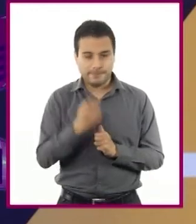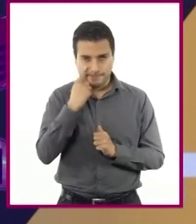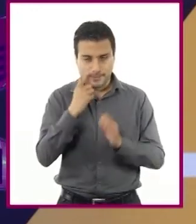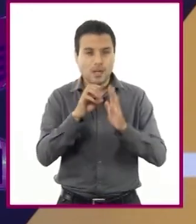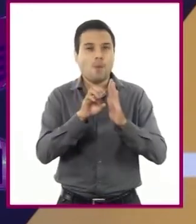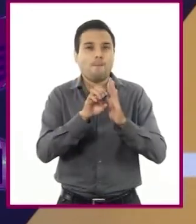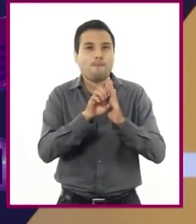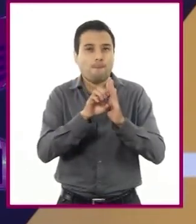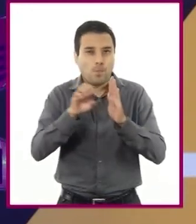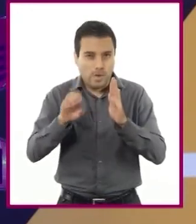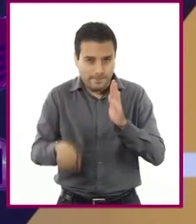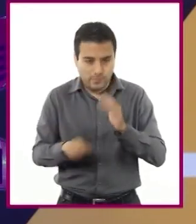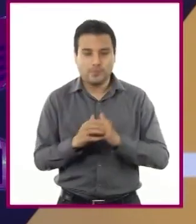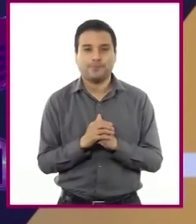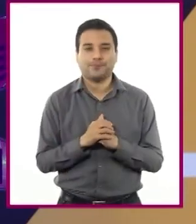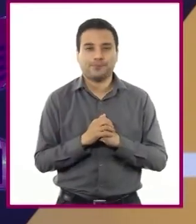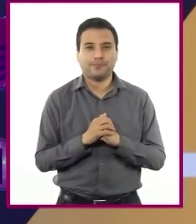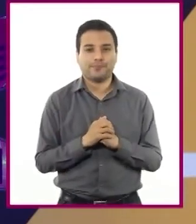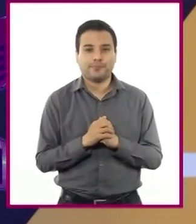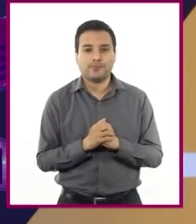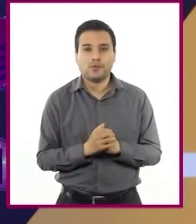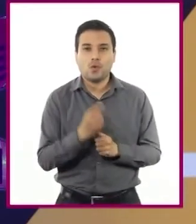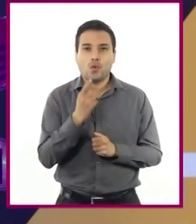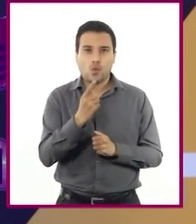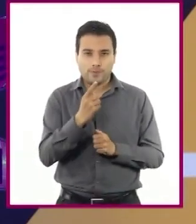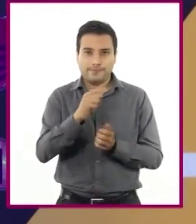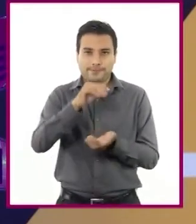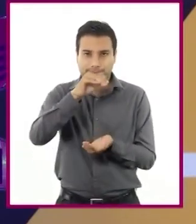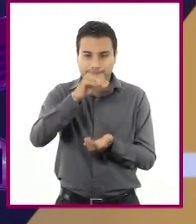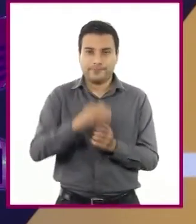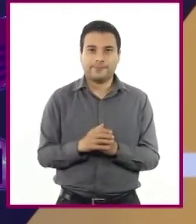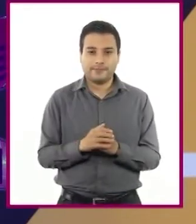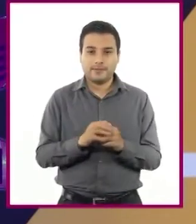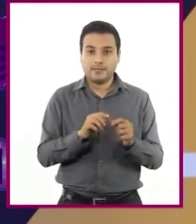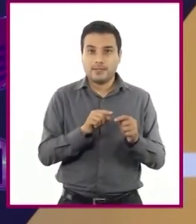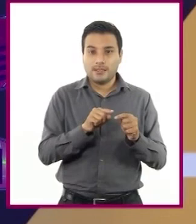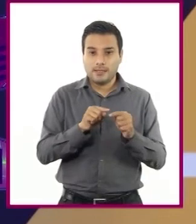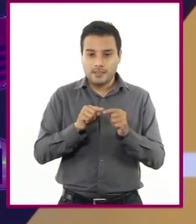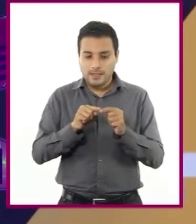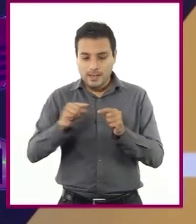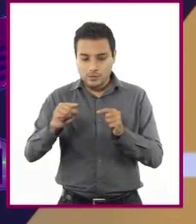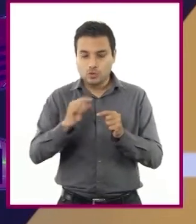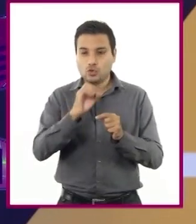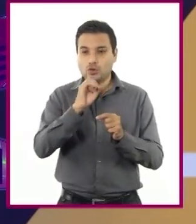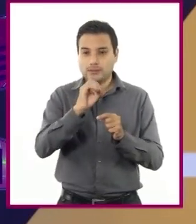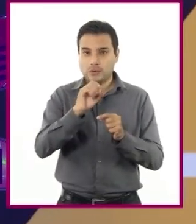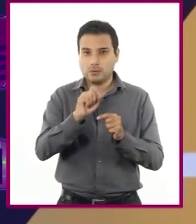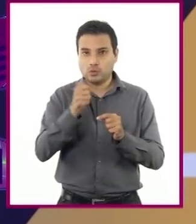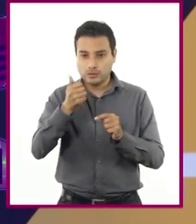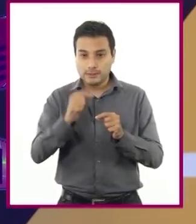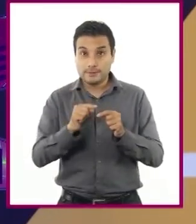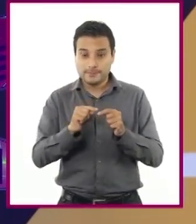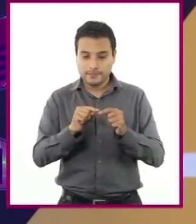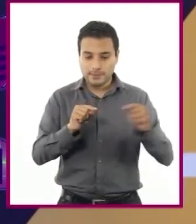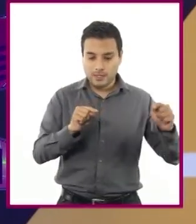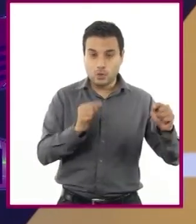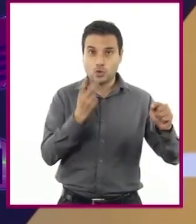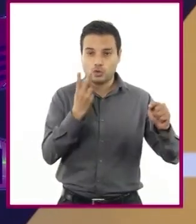ejemplo, un recipiente con un ancho de 0.6 decímetros, largo de 2 decímetros y altura